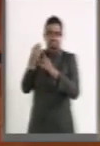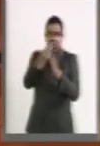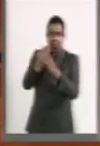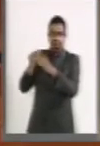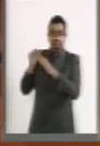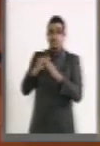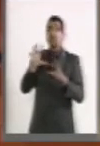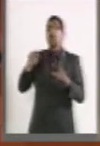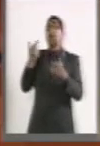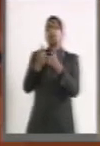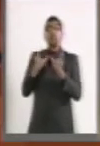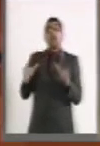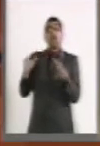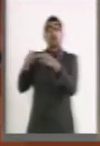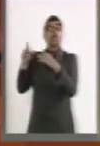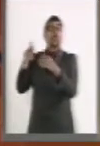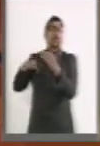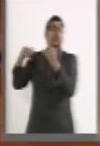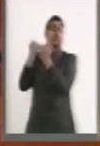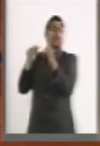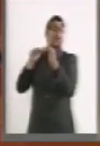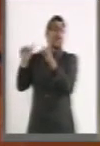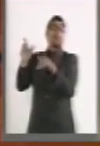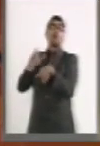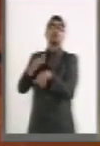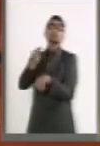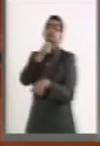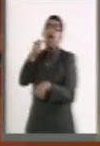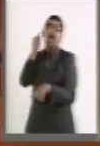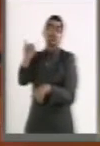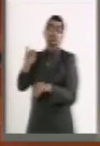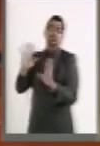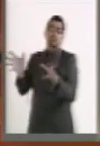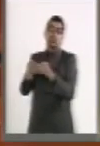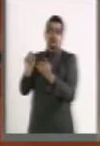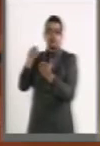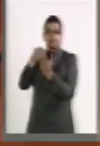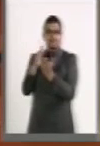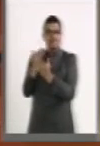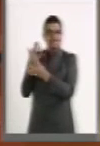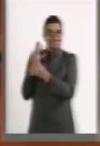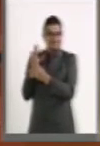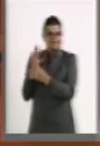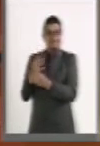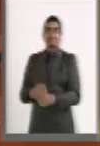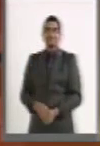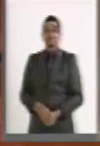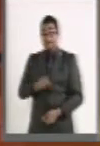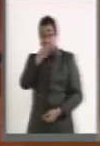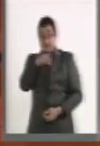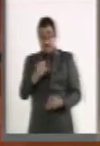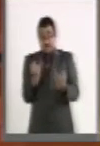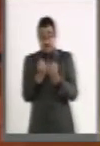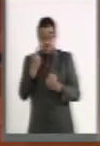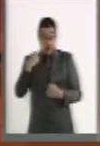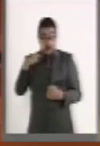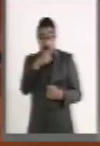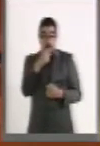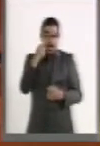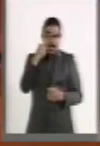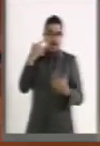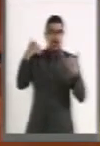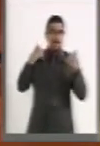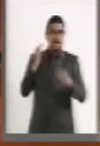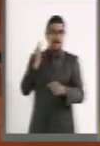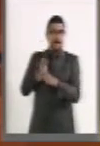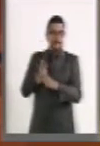grupo en el que todos son iguales porque son viejos". Termina la cita. En ese sentido, hemos de destacar que creemos